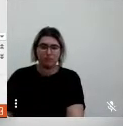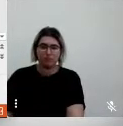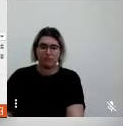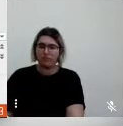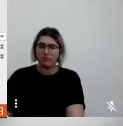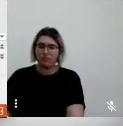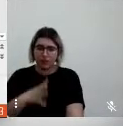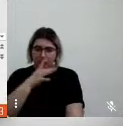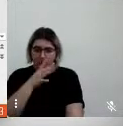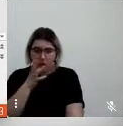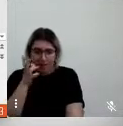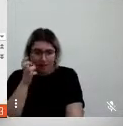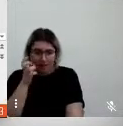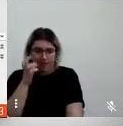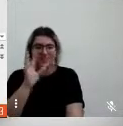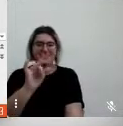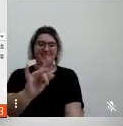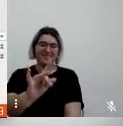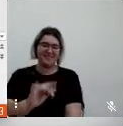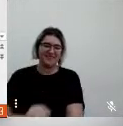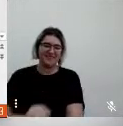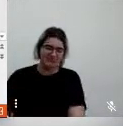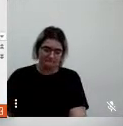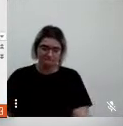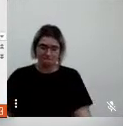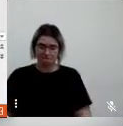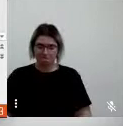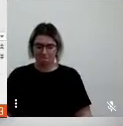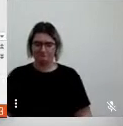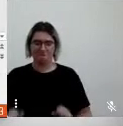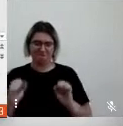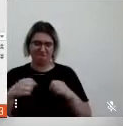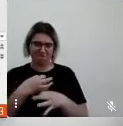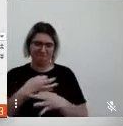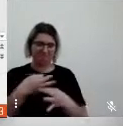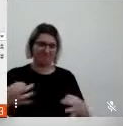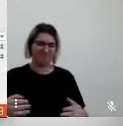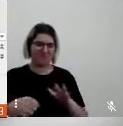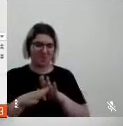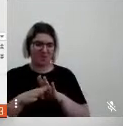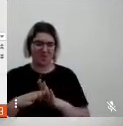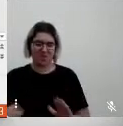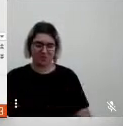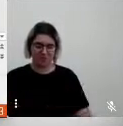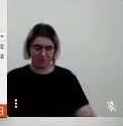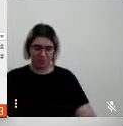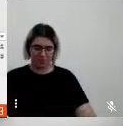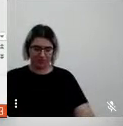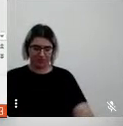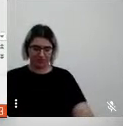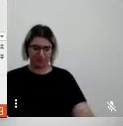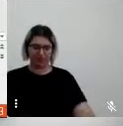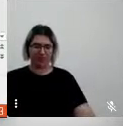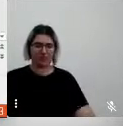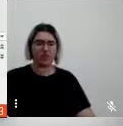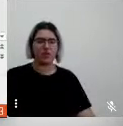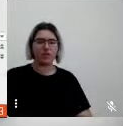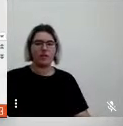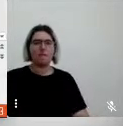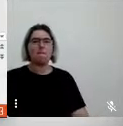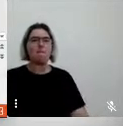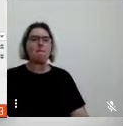¿Ahora? ahora sí, Cristina. Vale, perfecto. A ver, que sigo, un momentito. Vale, aquí, ya